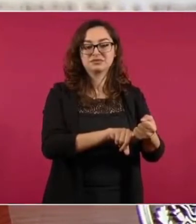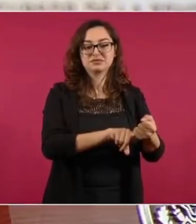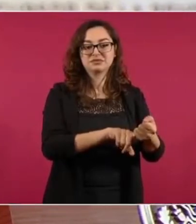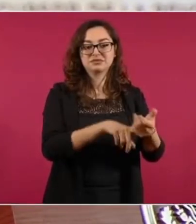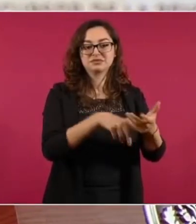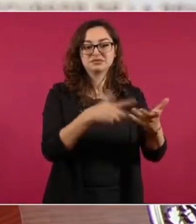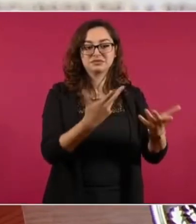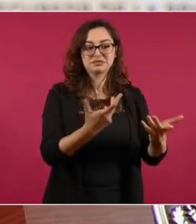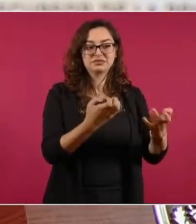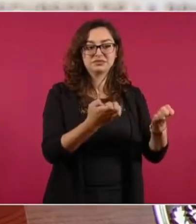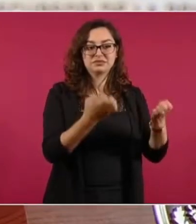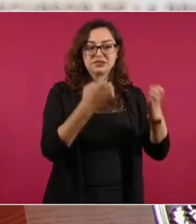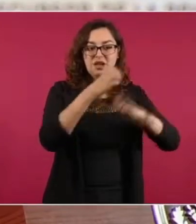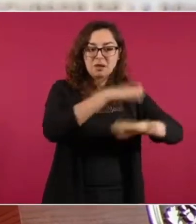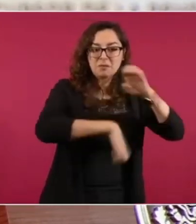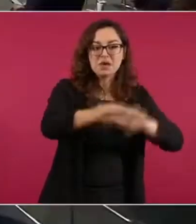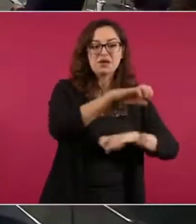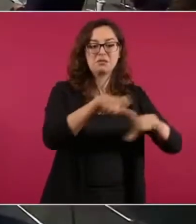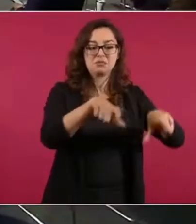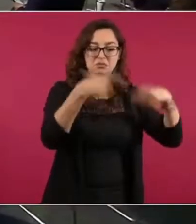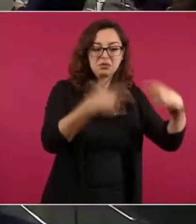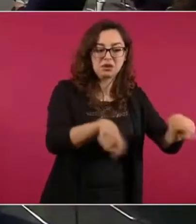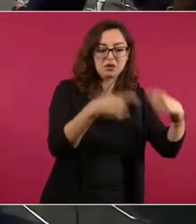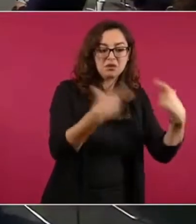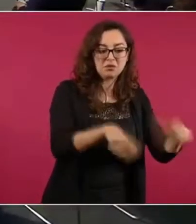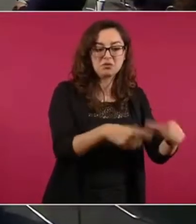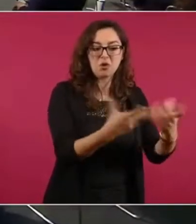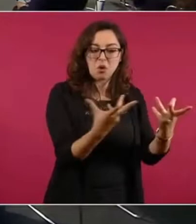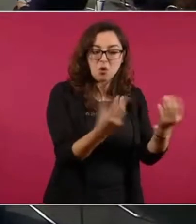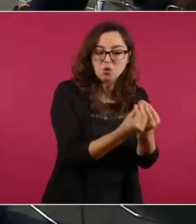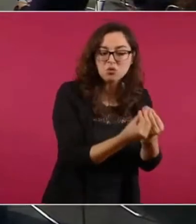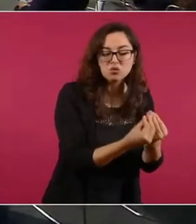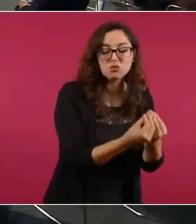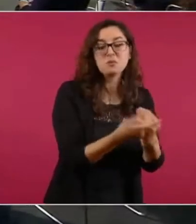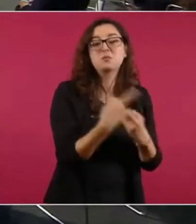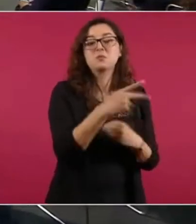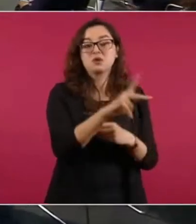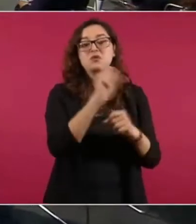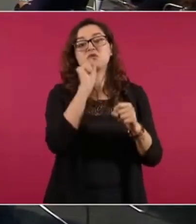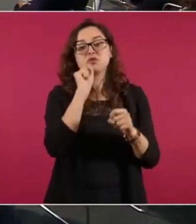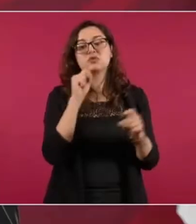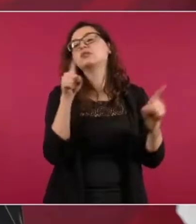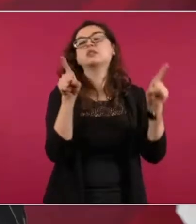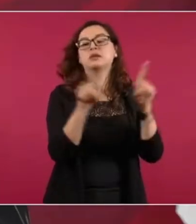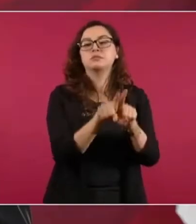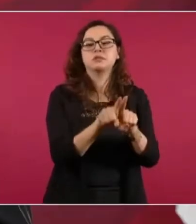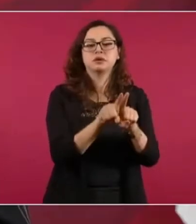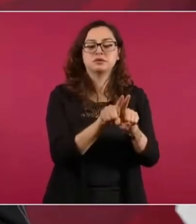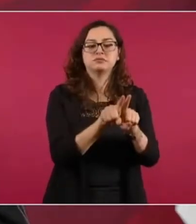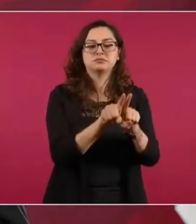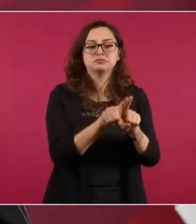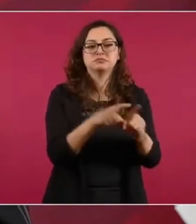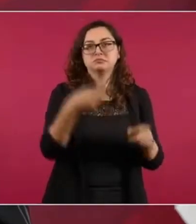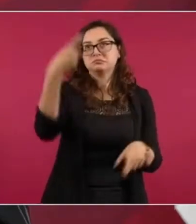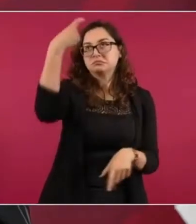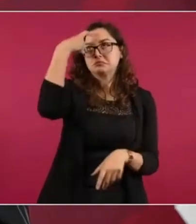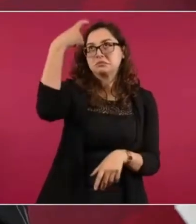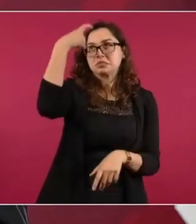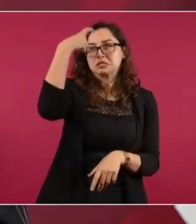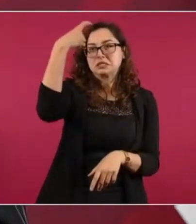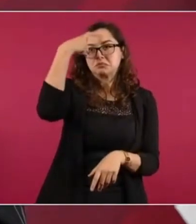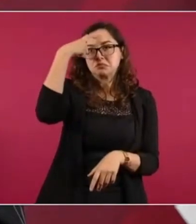poder económico, sino también los que tienen un pensamiento